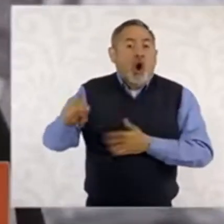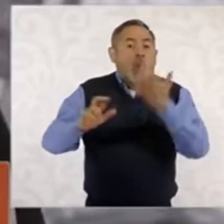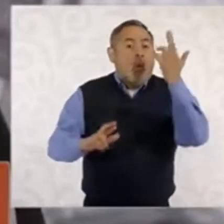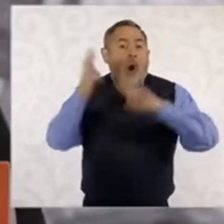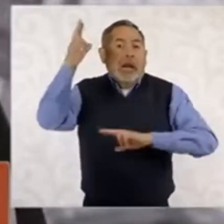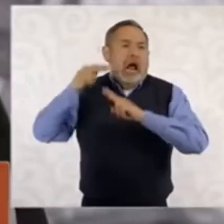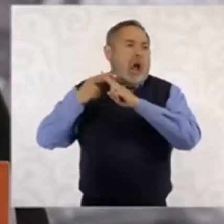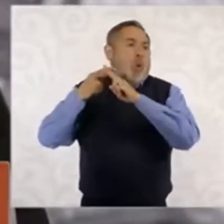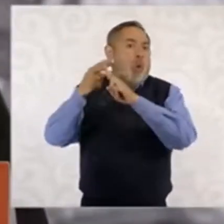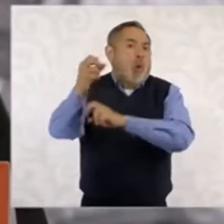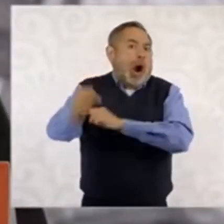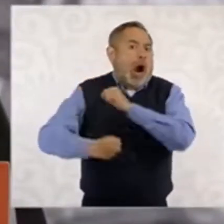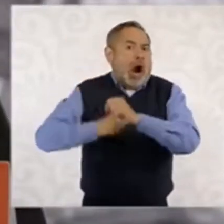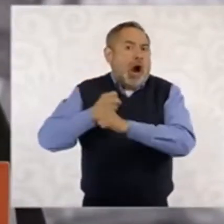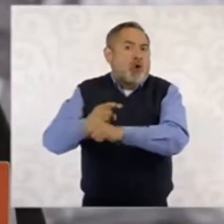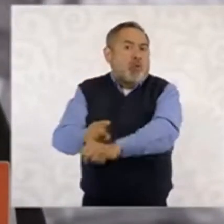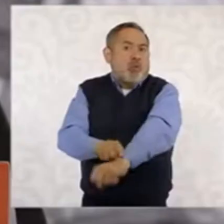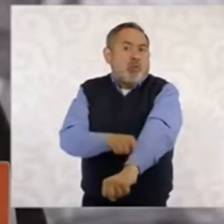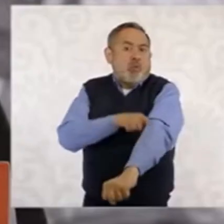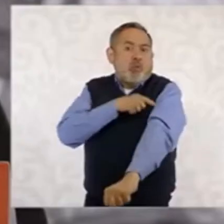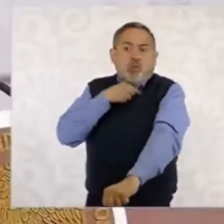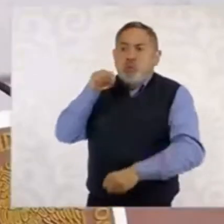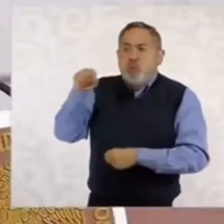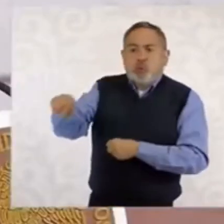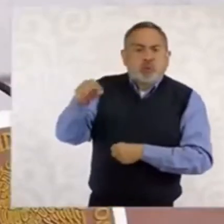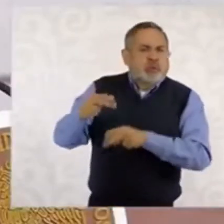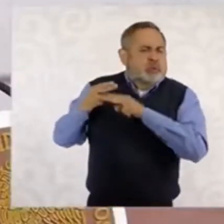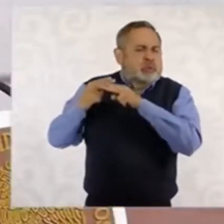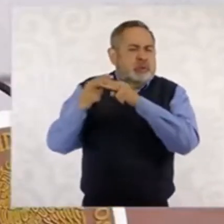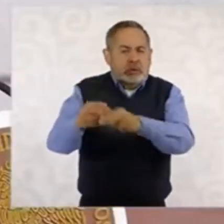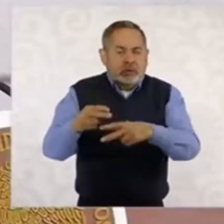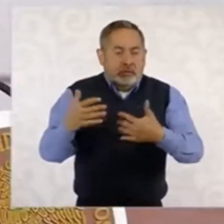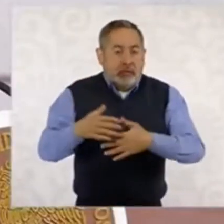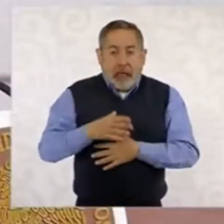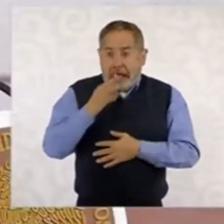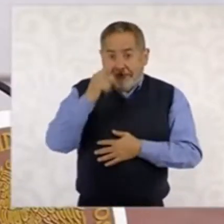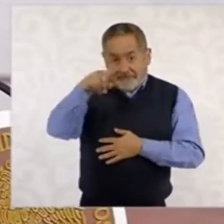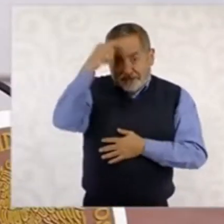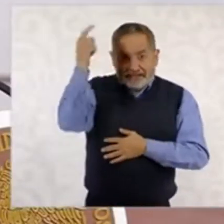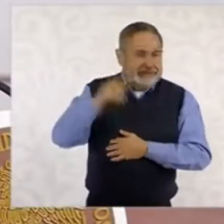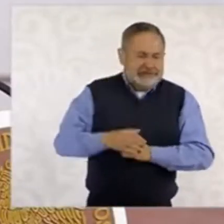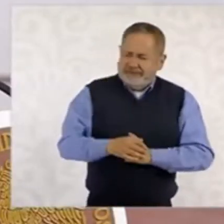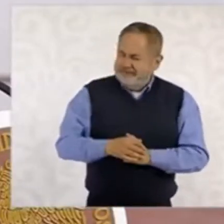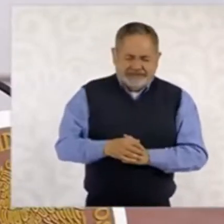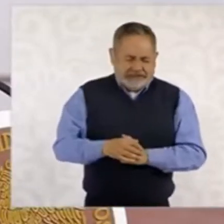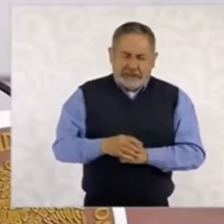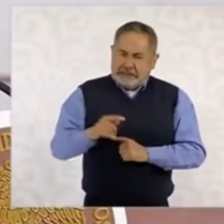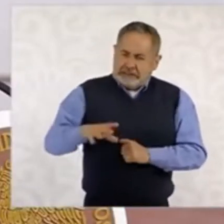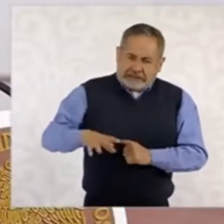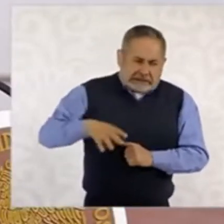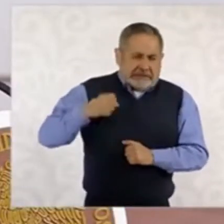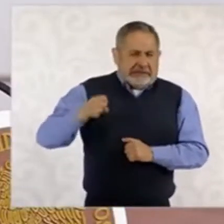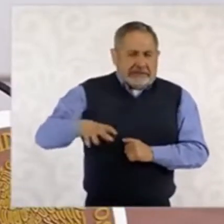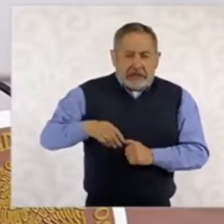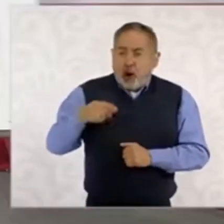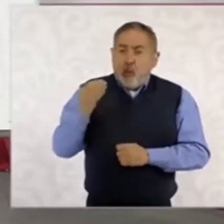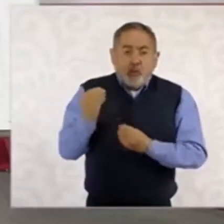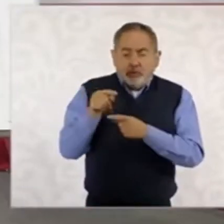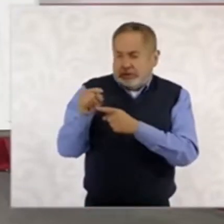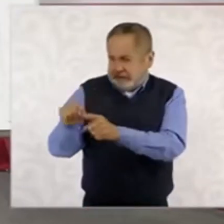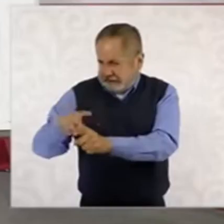que se tenga registro en la historia de México. No fue sencillo. Ha sido un gran esfuerzo de muchas